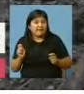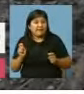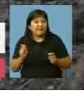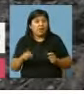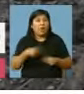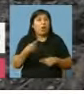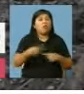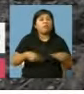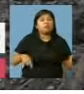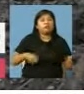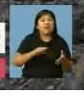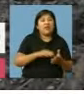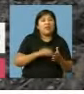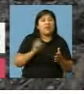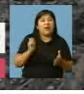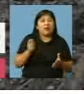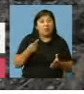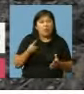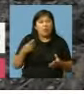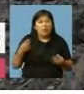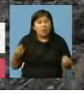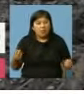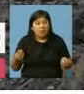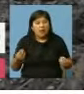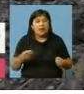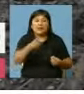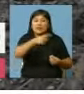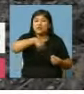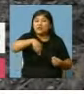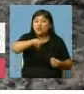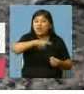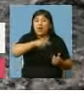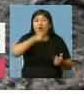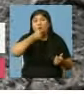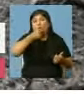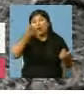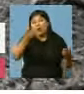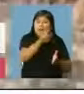podemos manejar ni las podemos prever, como la velocidad de los vientos, la